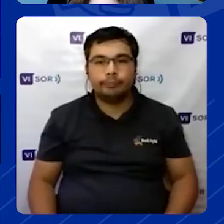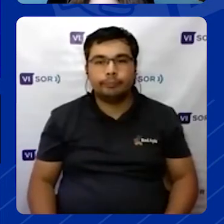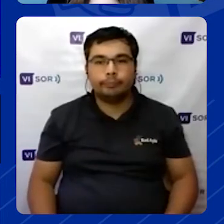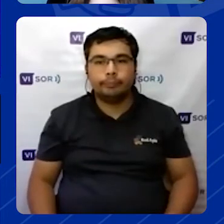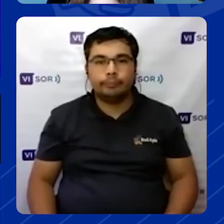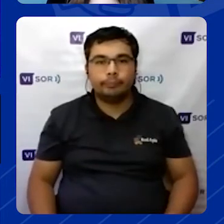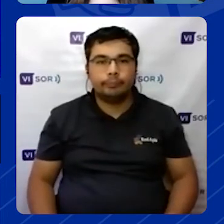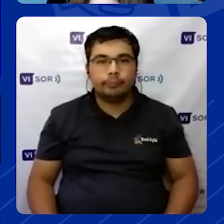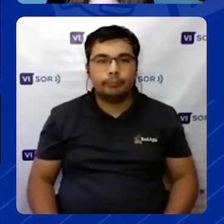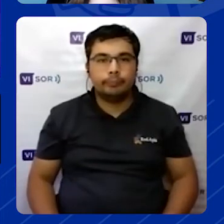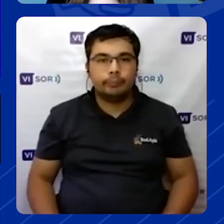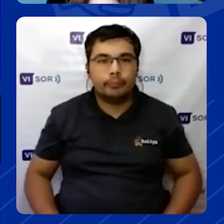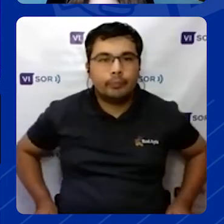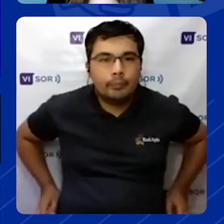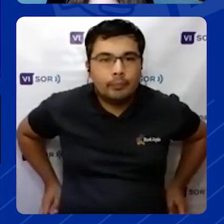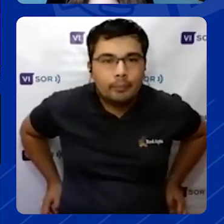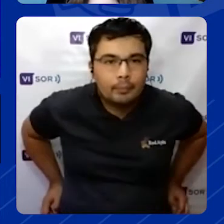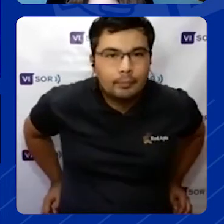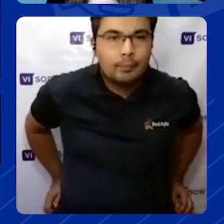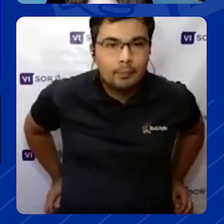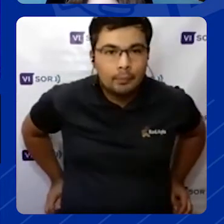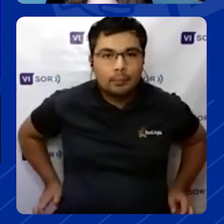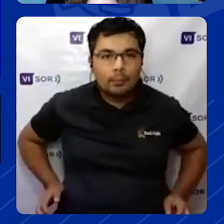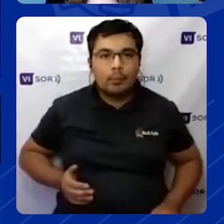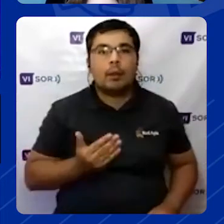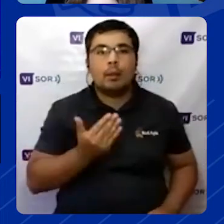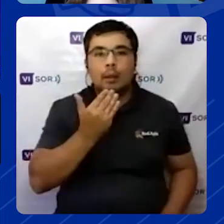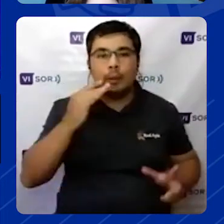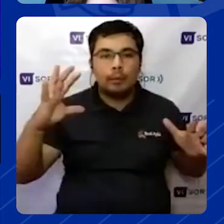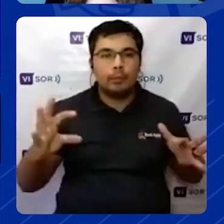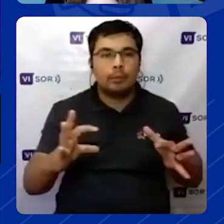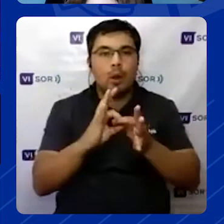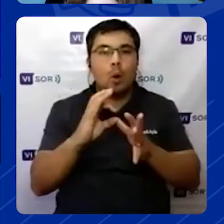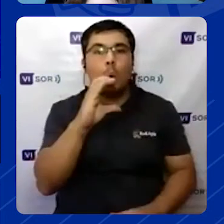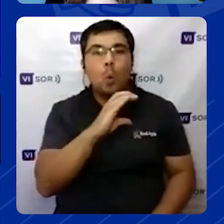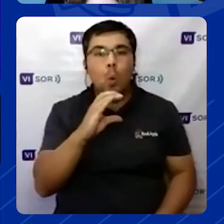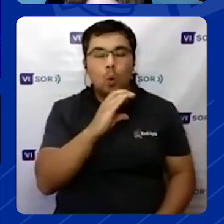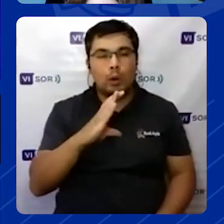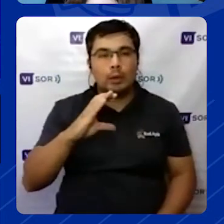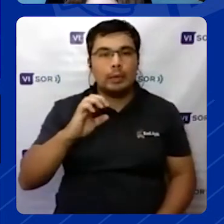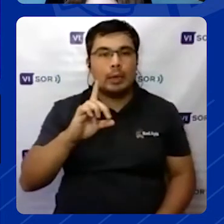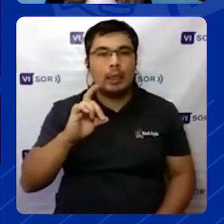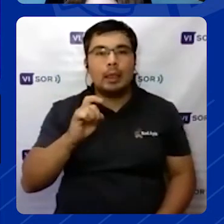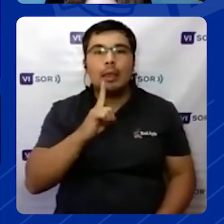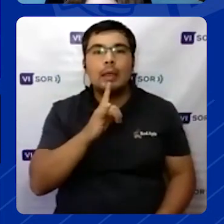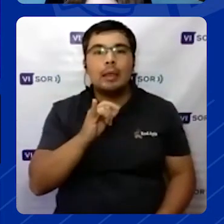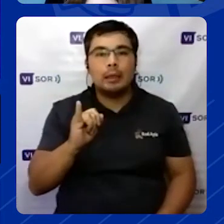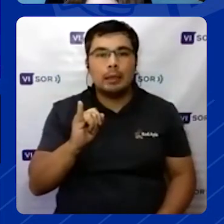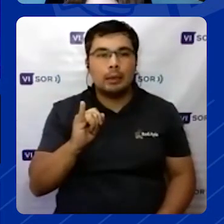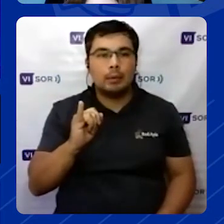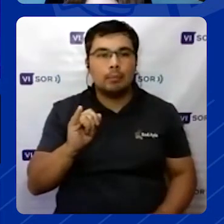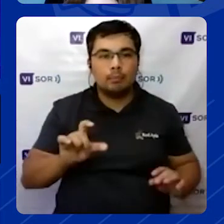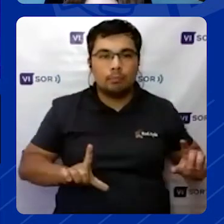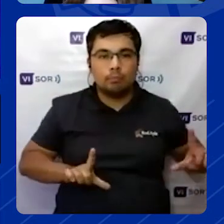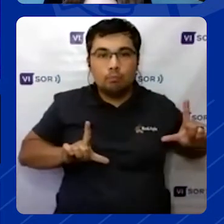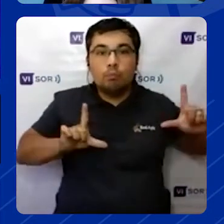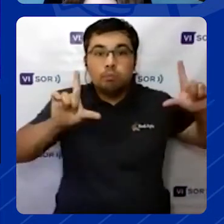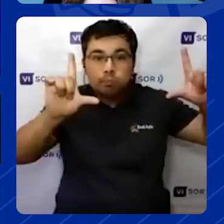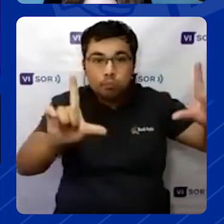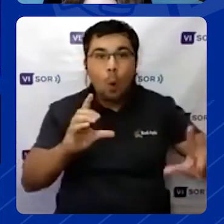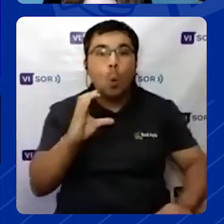Claro, también relacionado con el curso, si es que, claro, CEDETI, que impartirá este curso, entrega algún certificado como adaptador en lectura